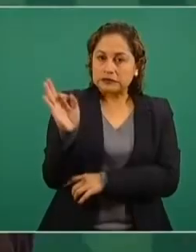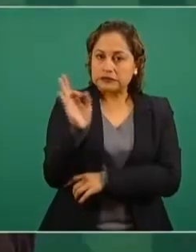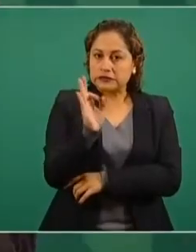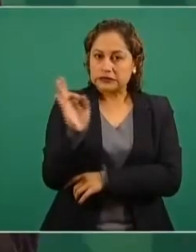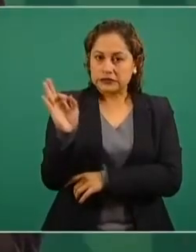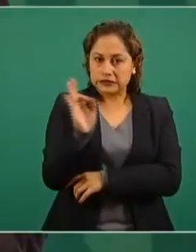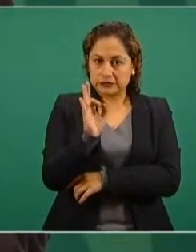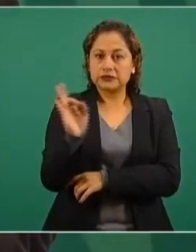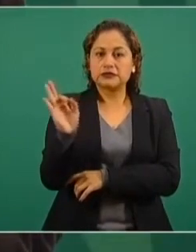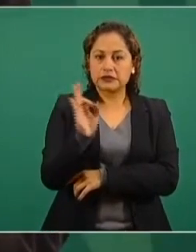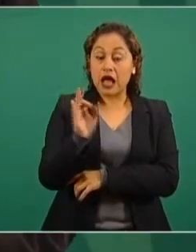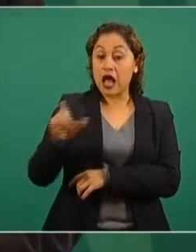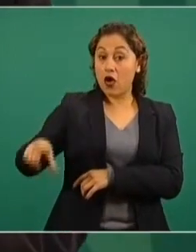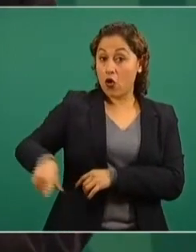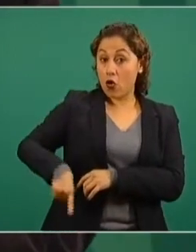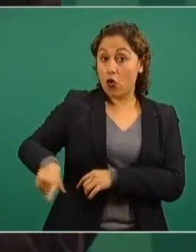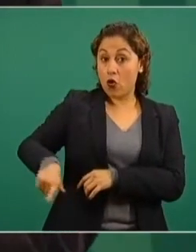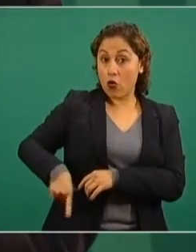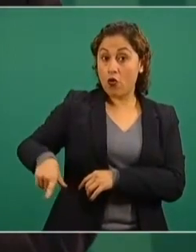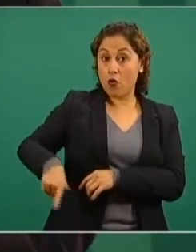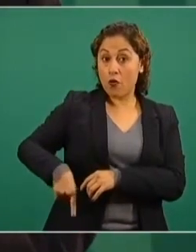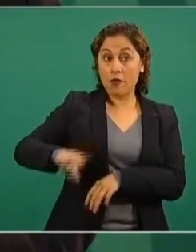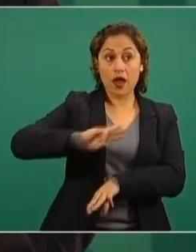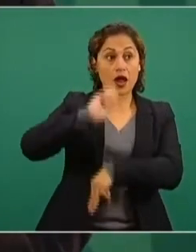gobierno mundial